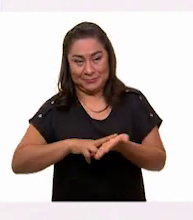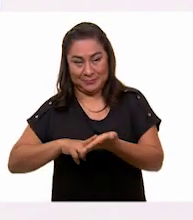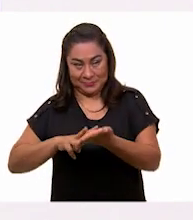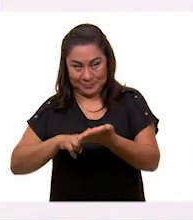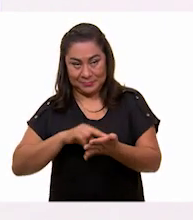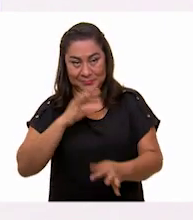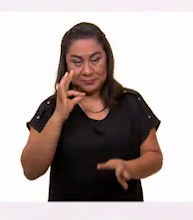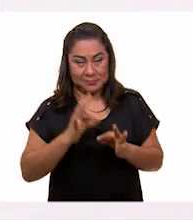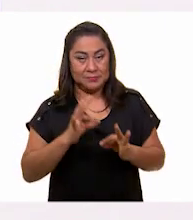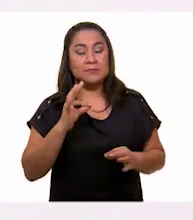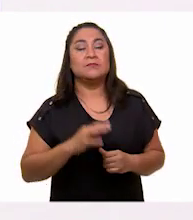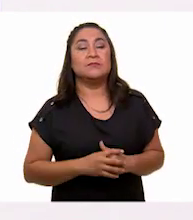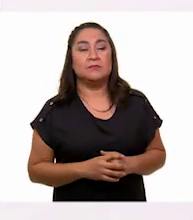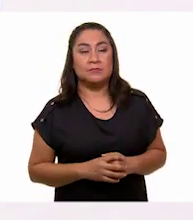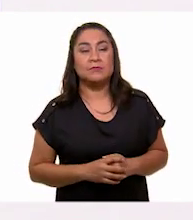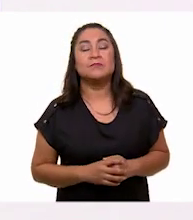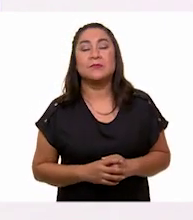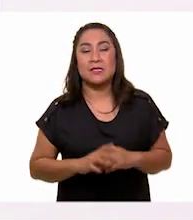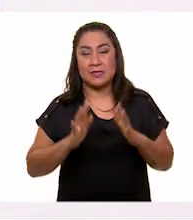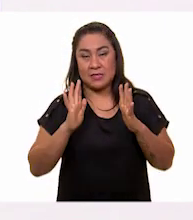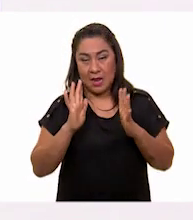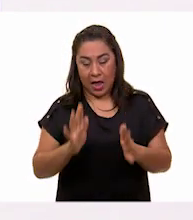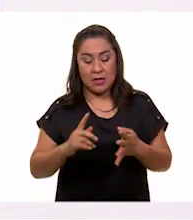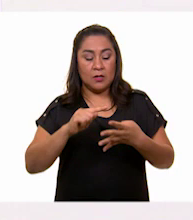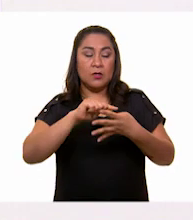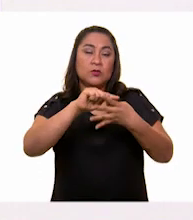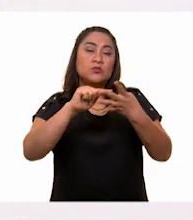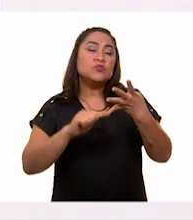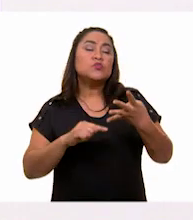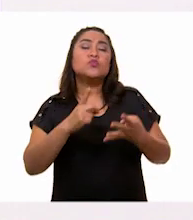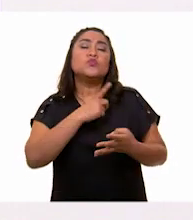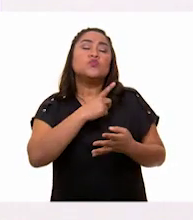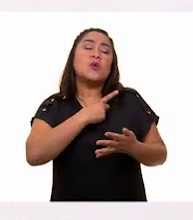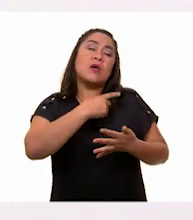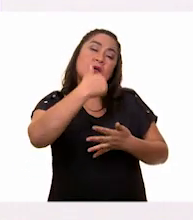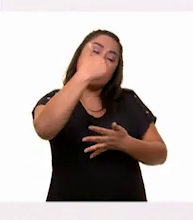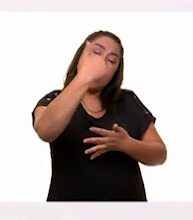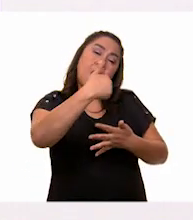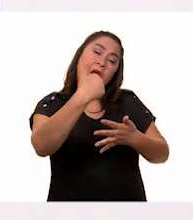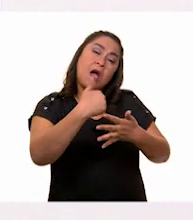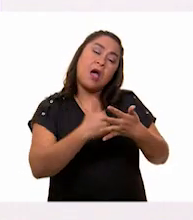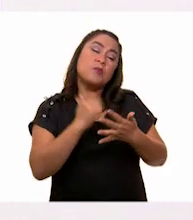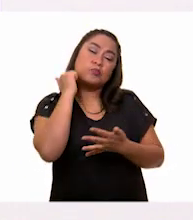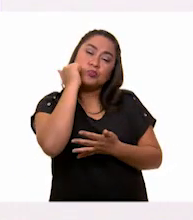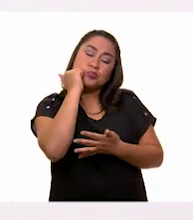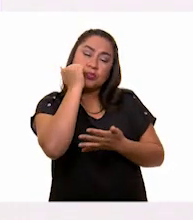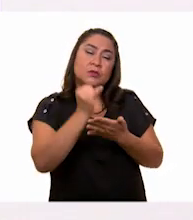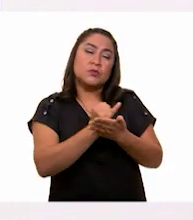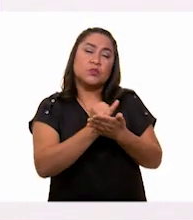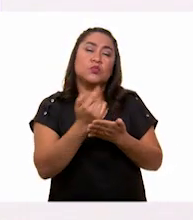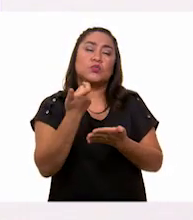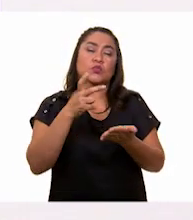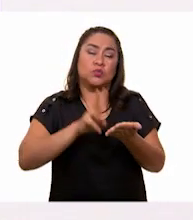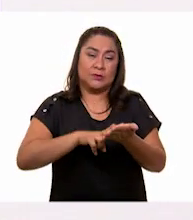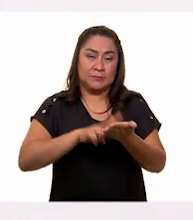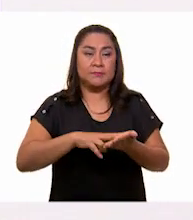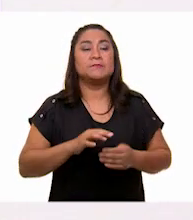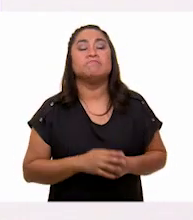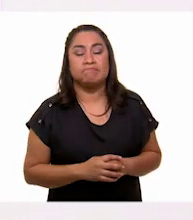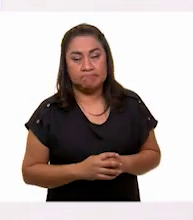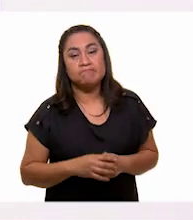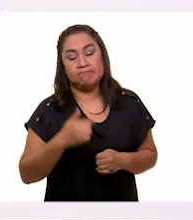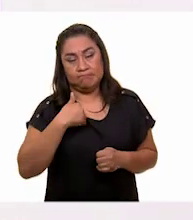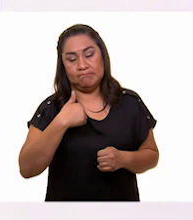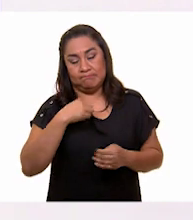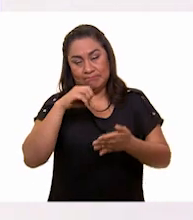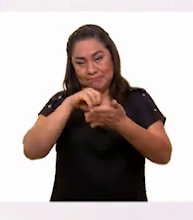Sí, maestra. Es decir, ya tenemos el valor unitario de todos los jabones. Maestra, voy a registrar nuestros